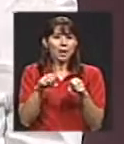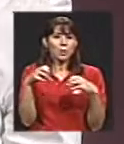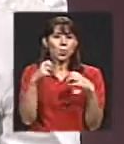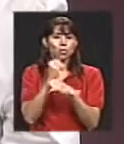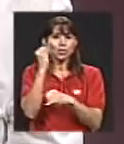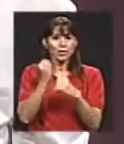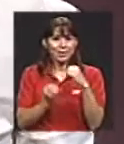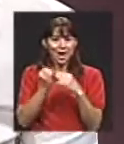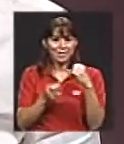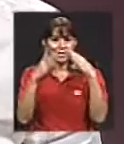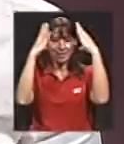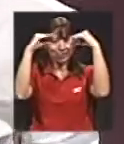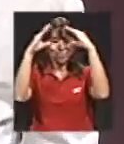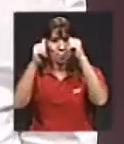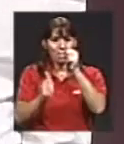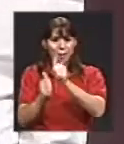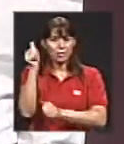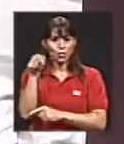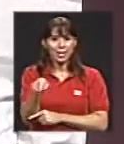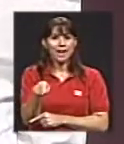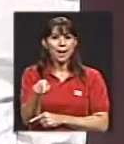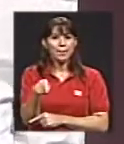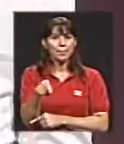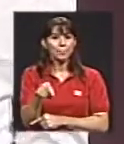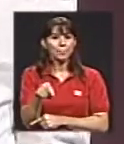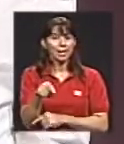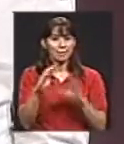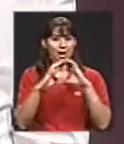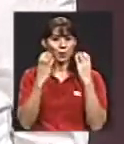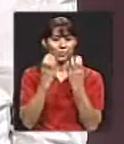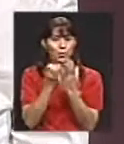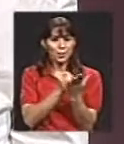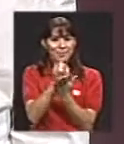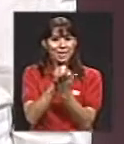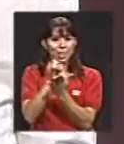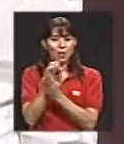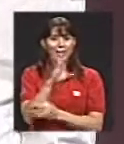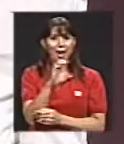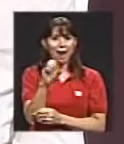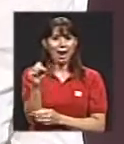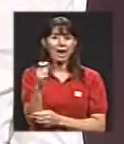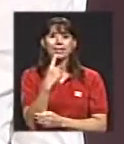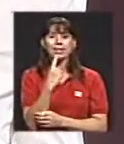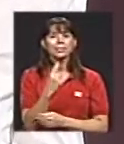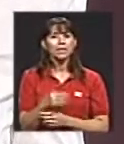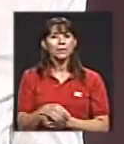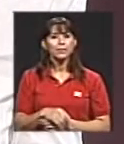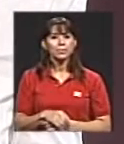presentaron en este informe de mayoría de la comisión investigadora de la caja dice